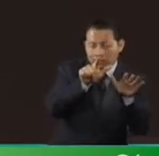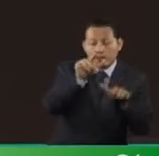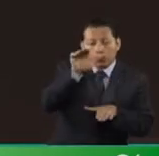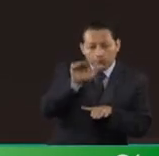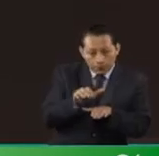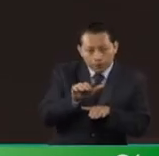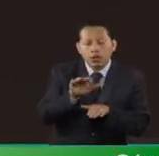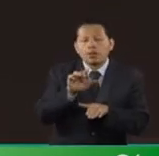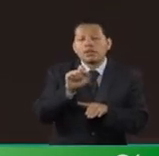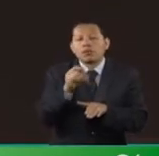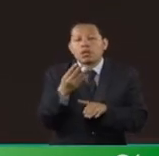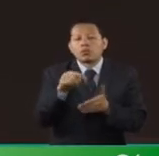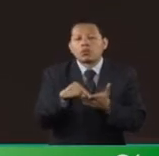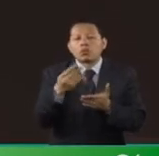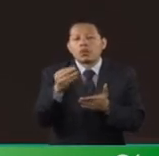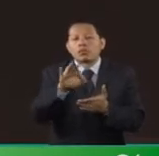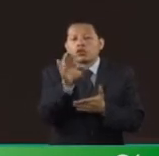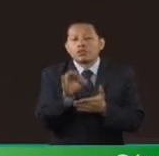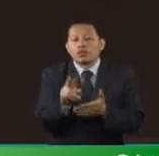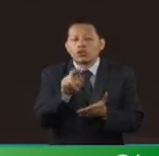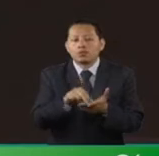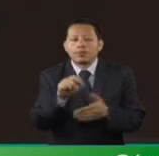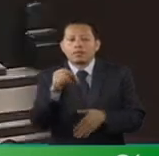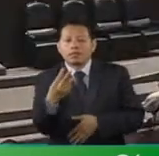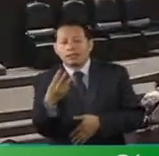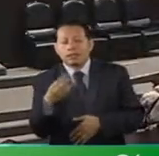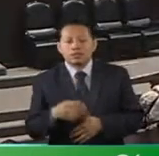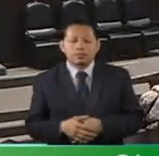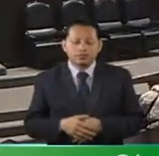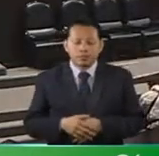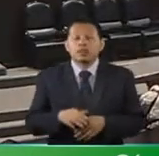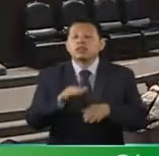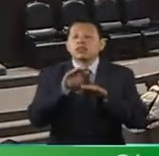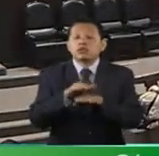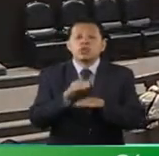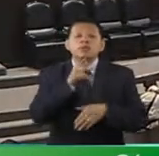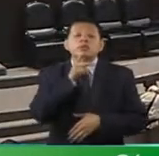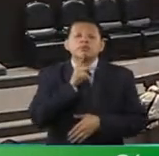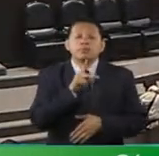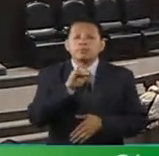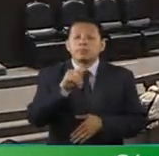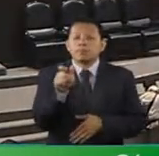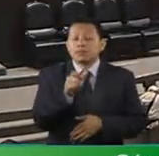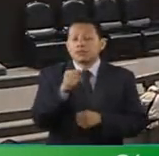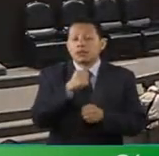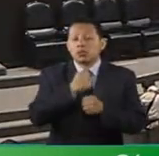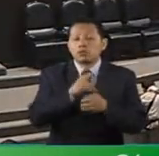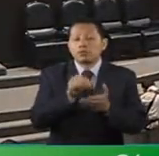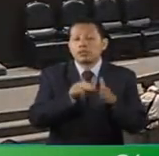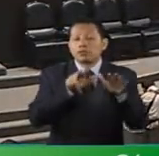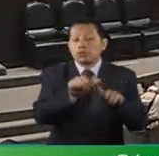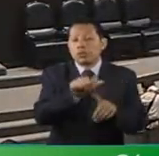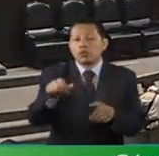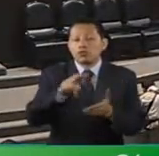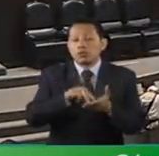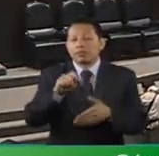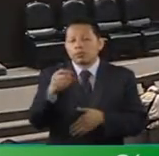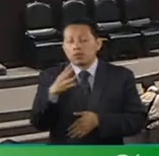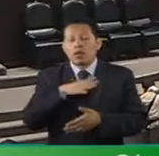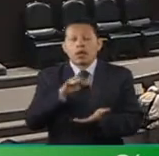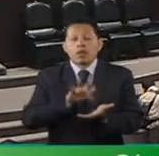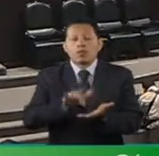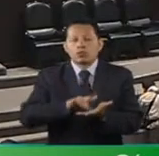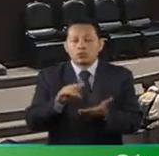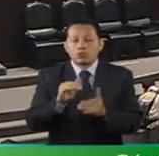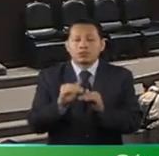al 24.4% en 2023. En cuanto a Pemex, del año 2018 al 2024, los apoyos